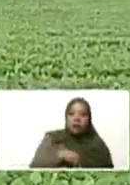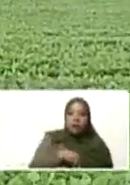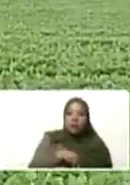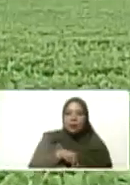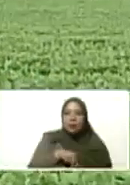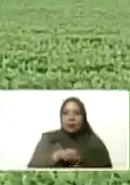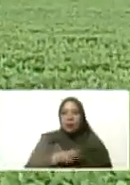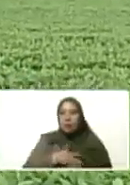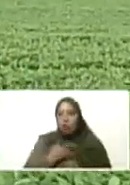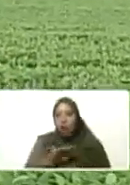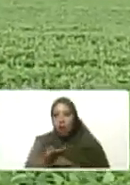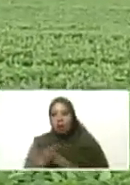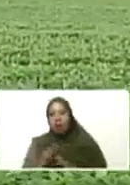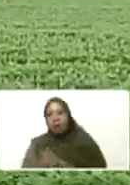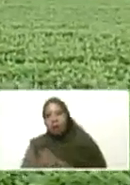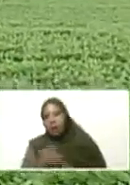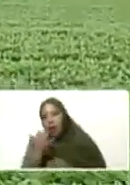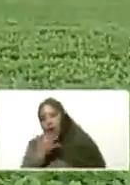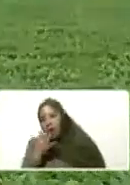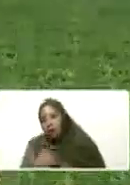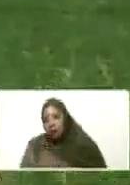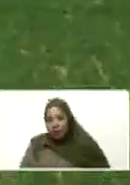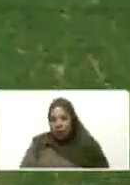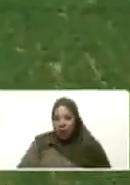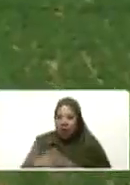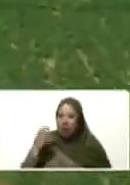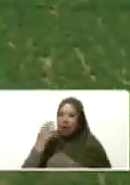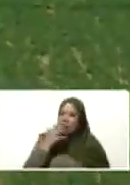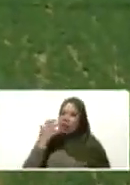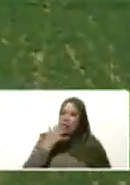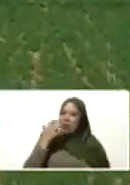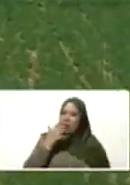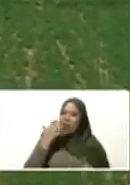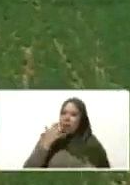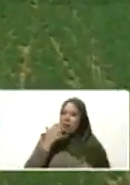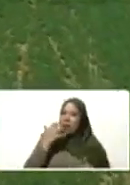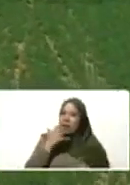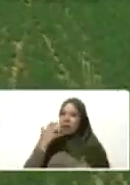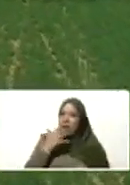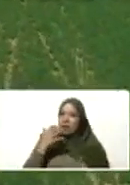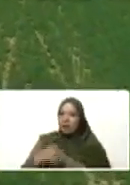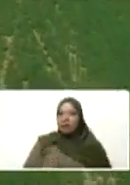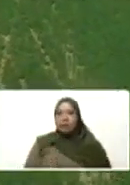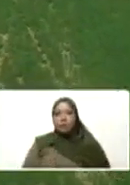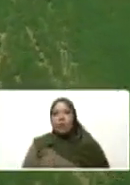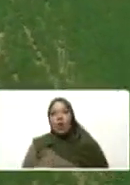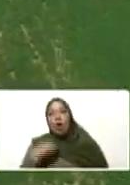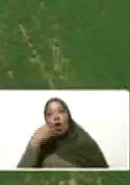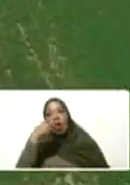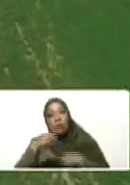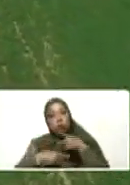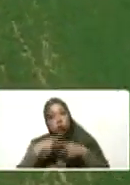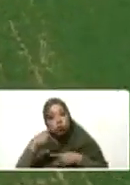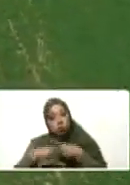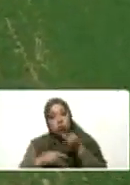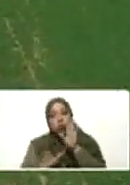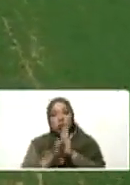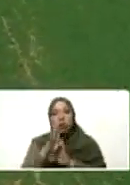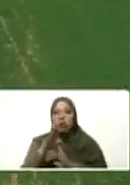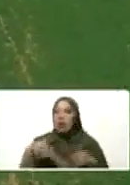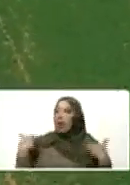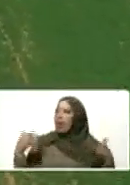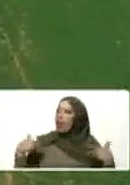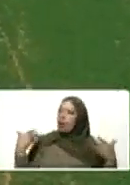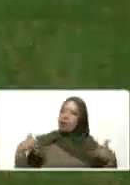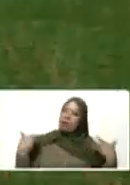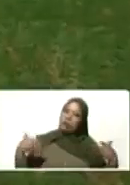cuidado Ernesto. Dame un espacio por aquí. Estábamos hablando de las potencialidades productivas. Me alegró mucho